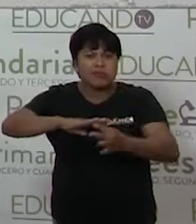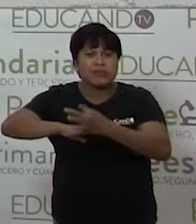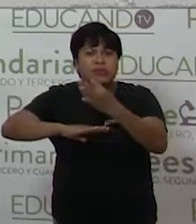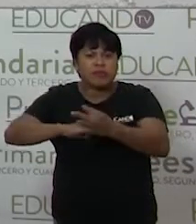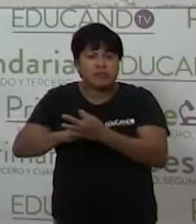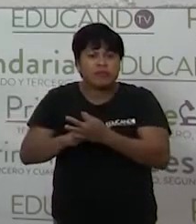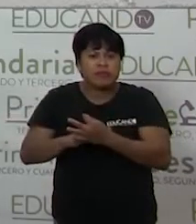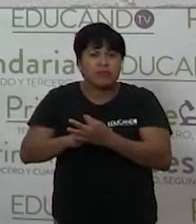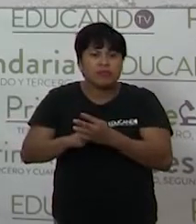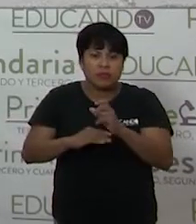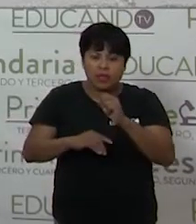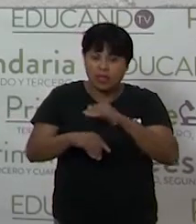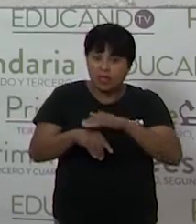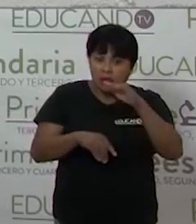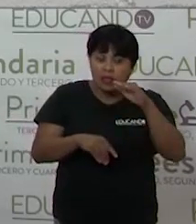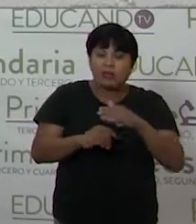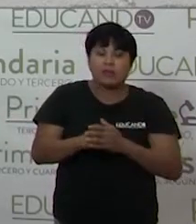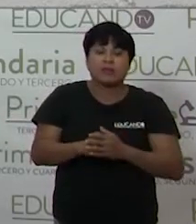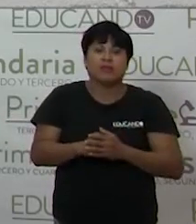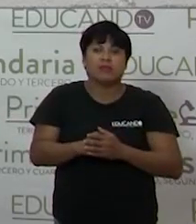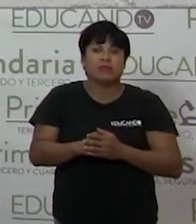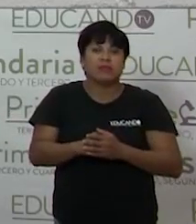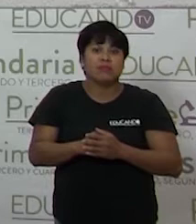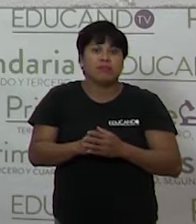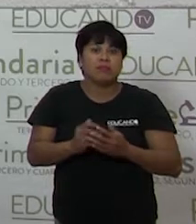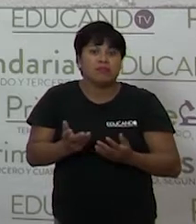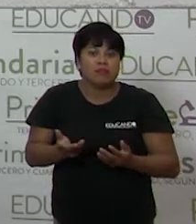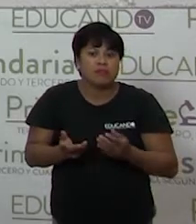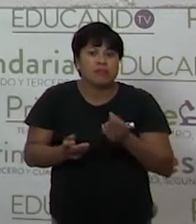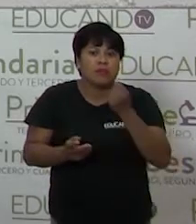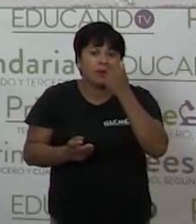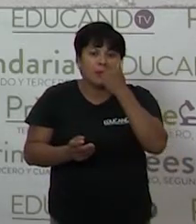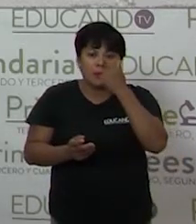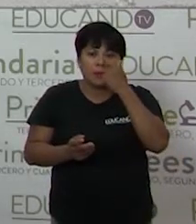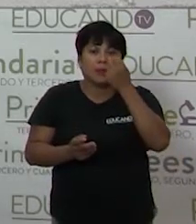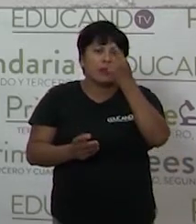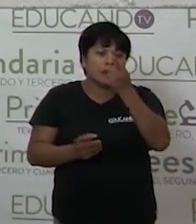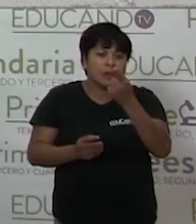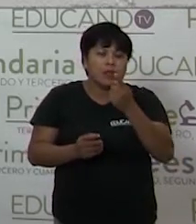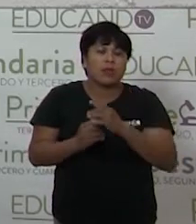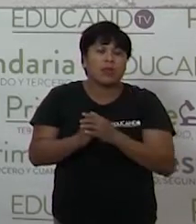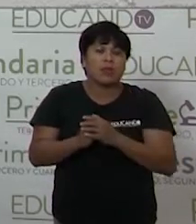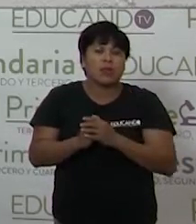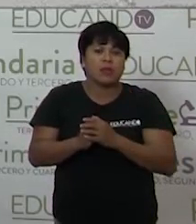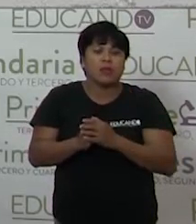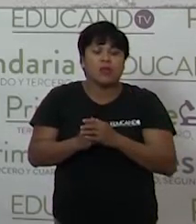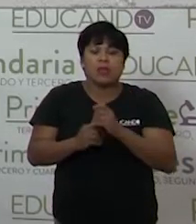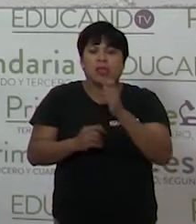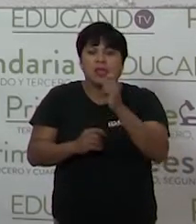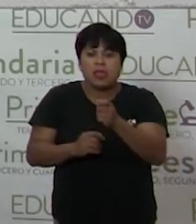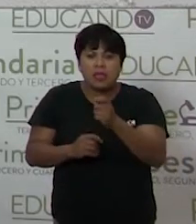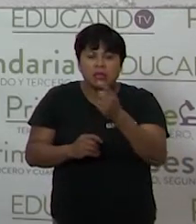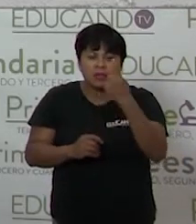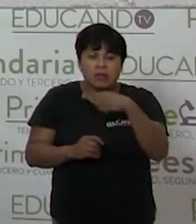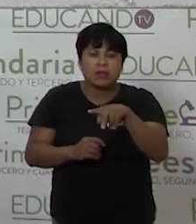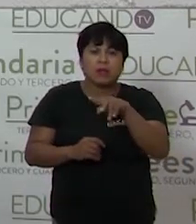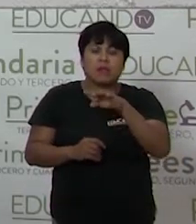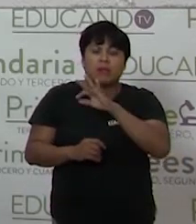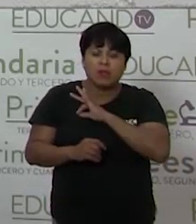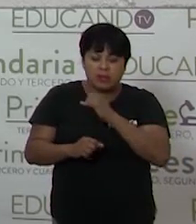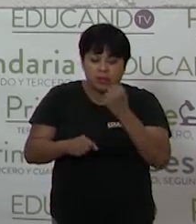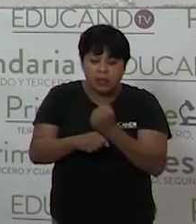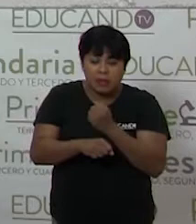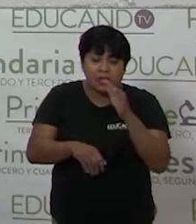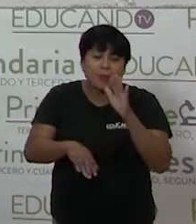y además de qué manera pusiera el par de zapatos